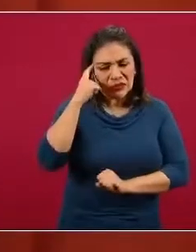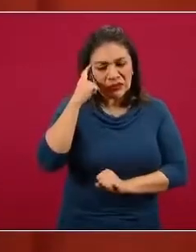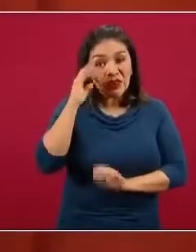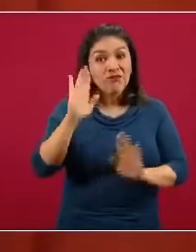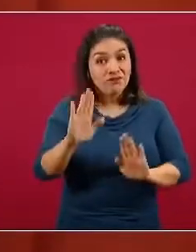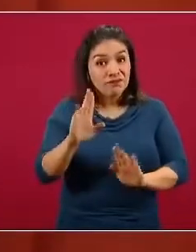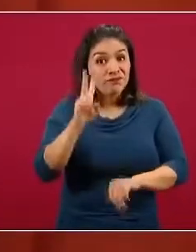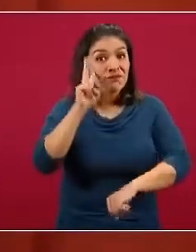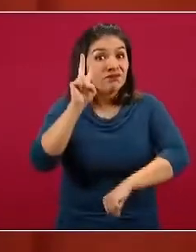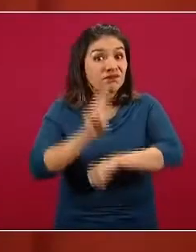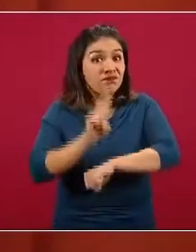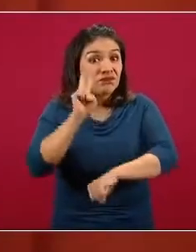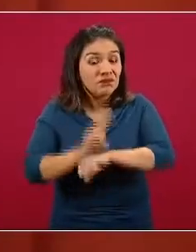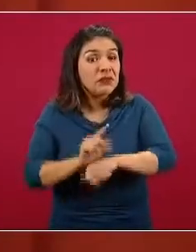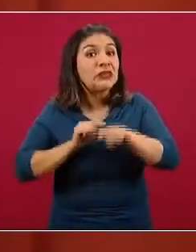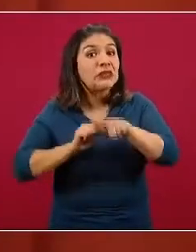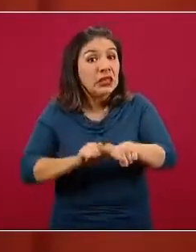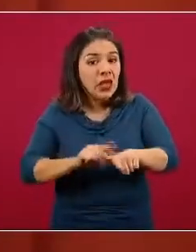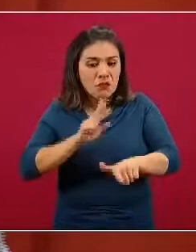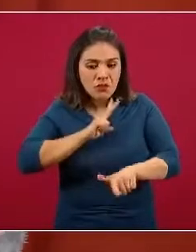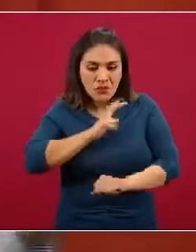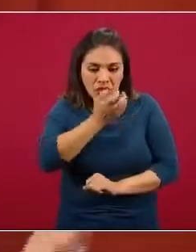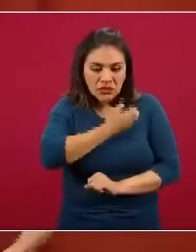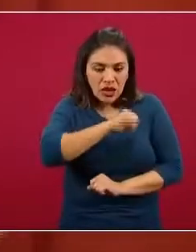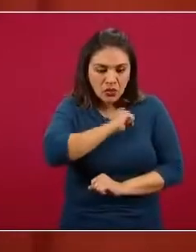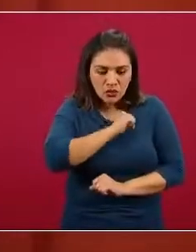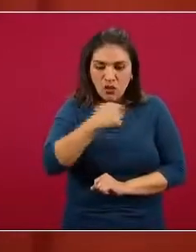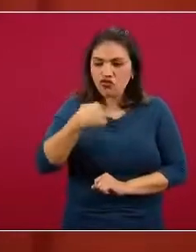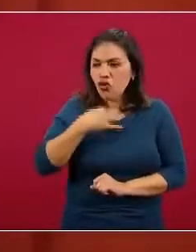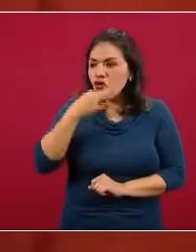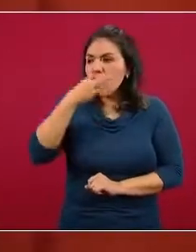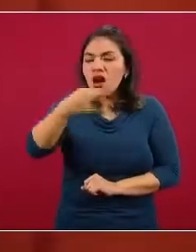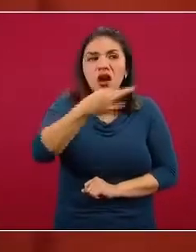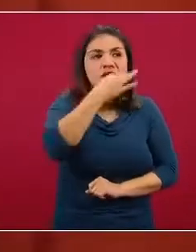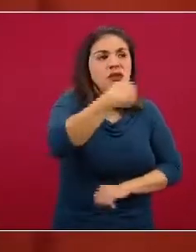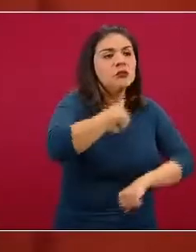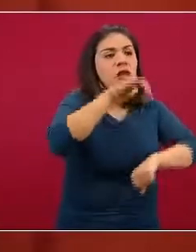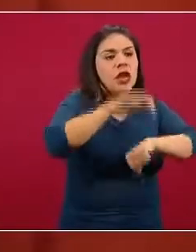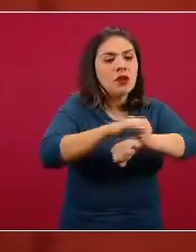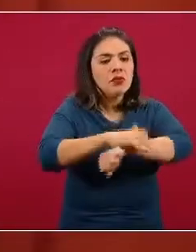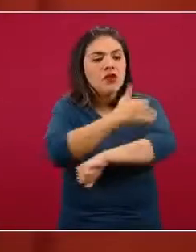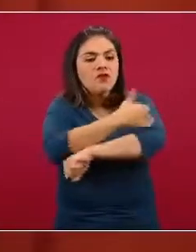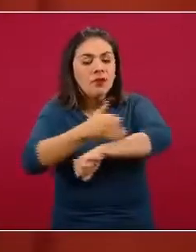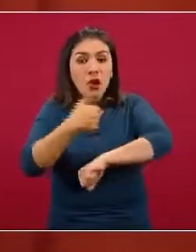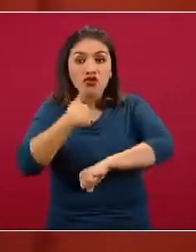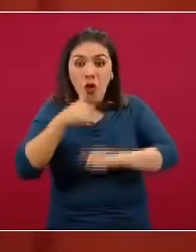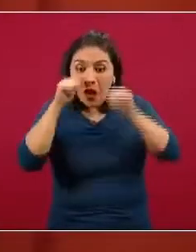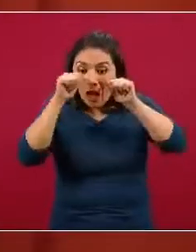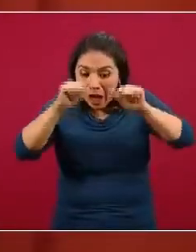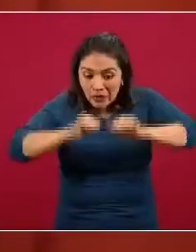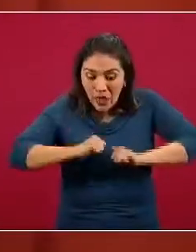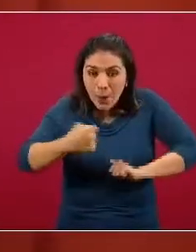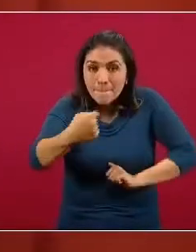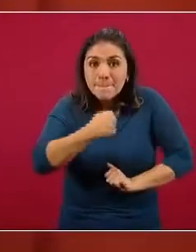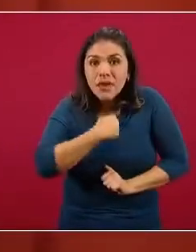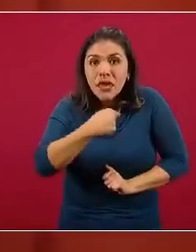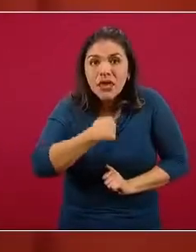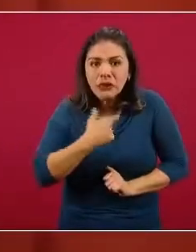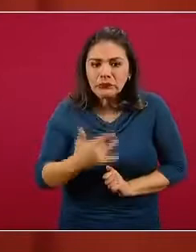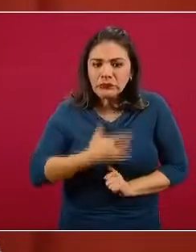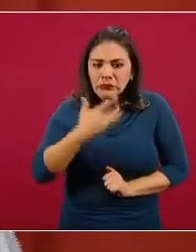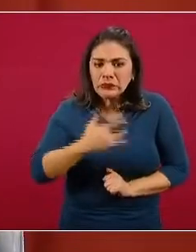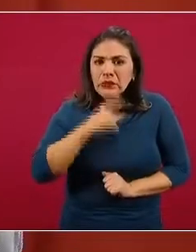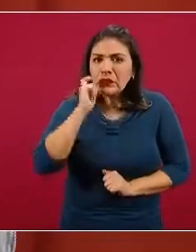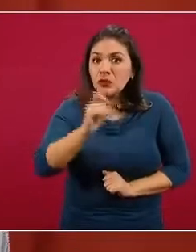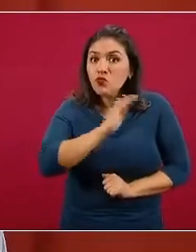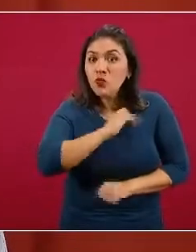que vigilar y seguir vigilando mi salud, avisarle a mis contactos y estar muy atento a los síntomas